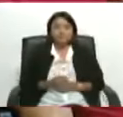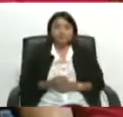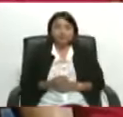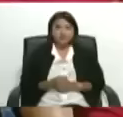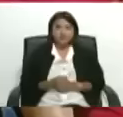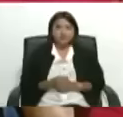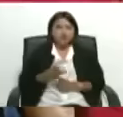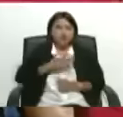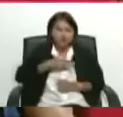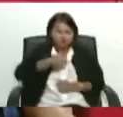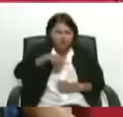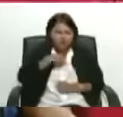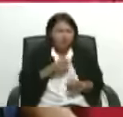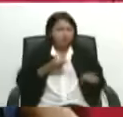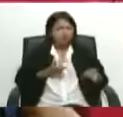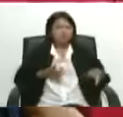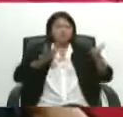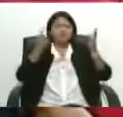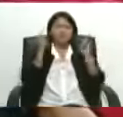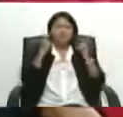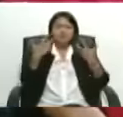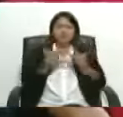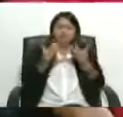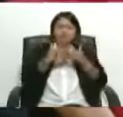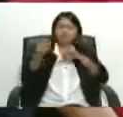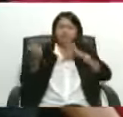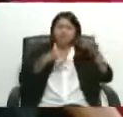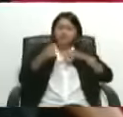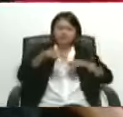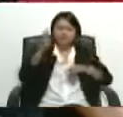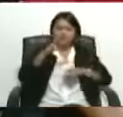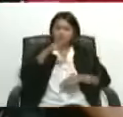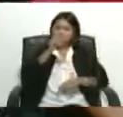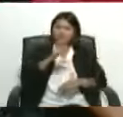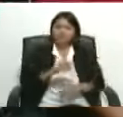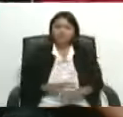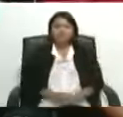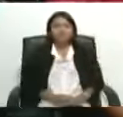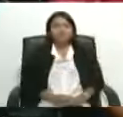vamos a permitir que ejerzan la violencia nuevamente en Venezuela.